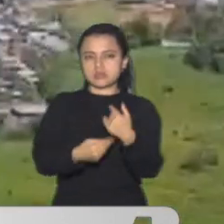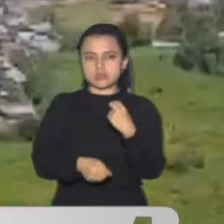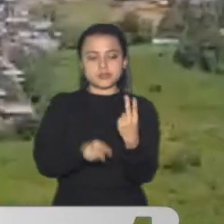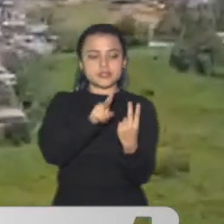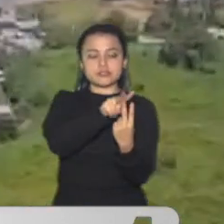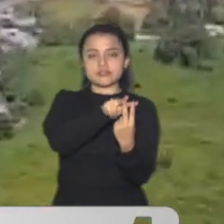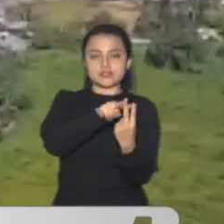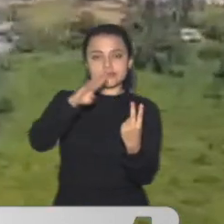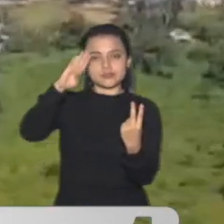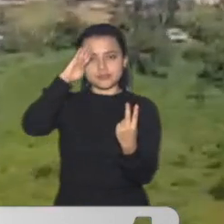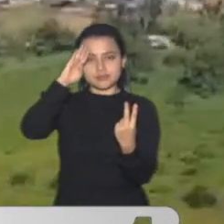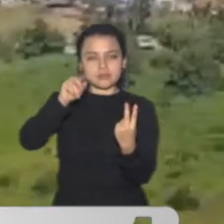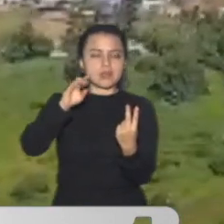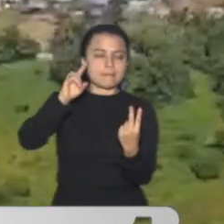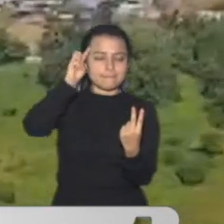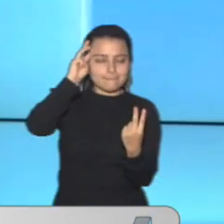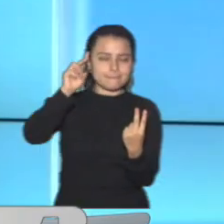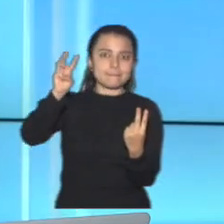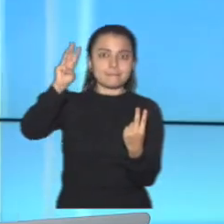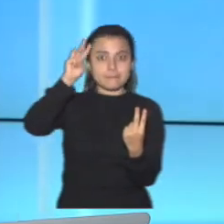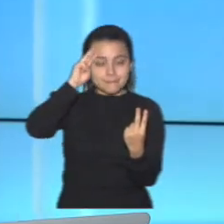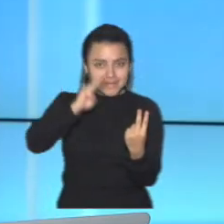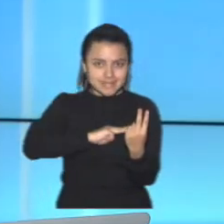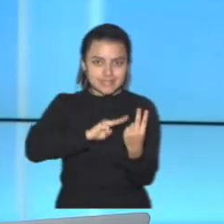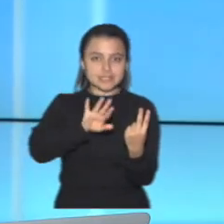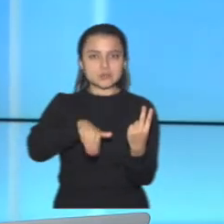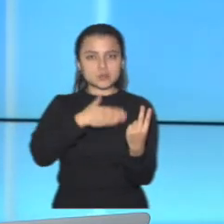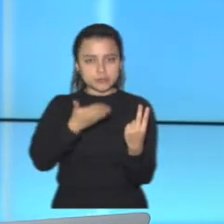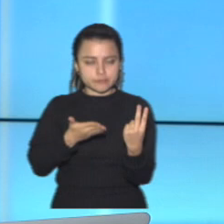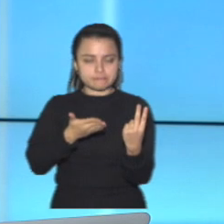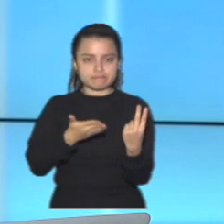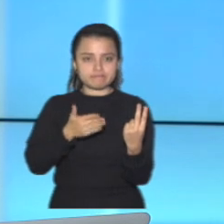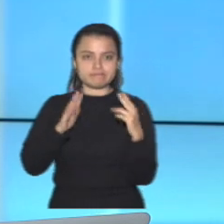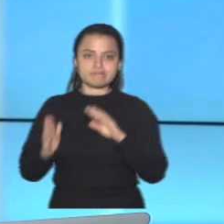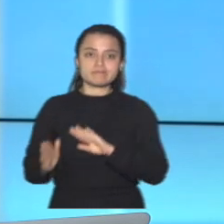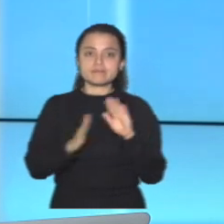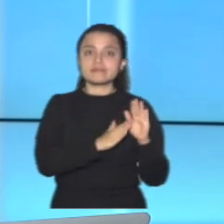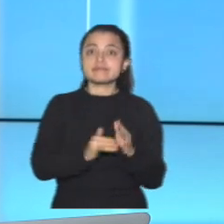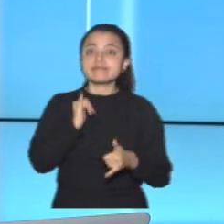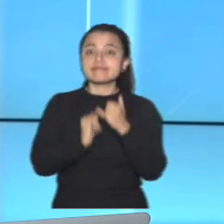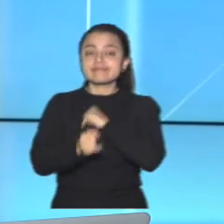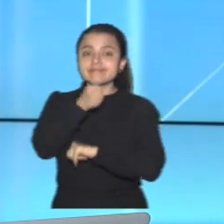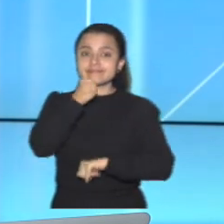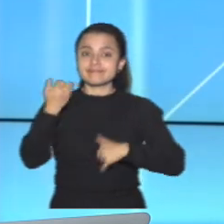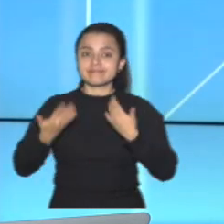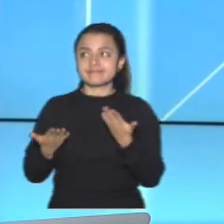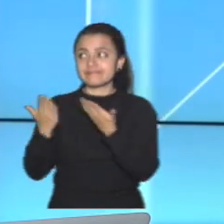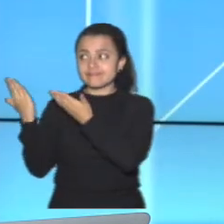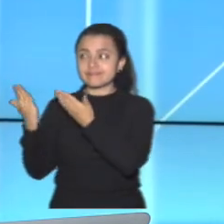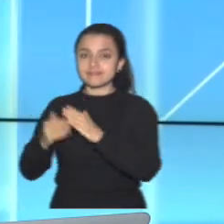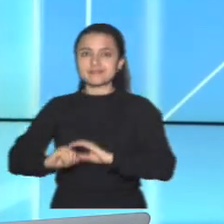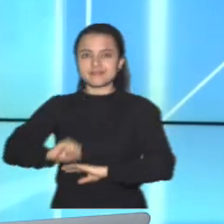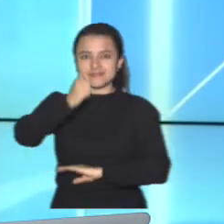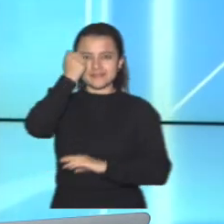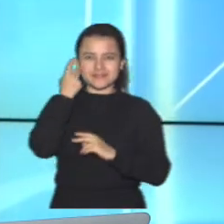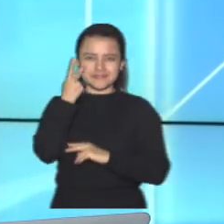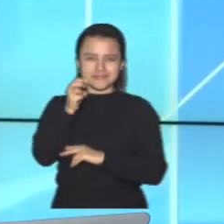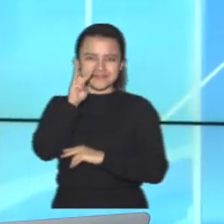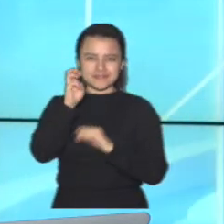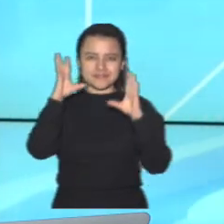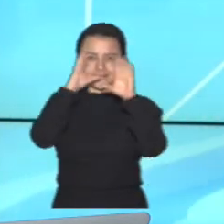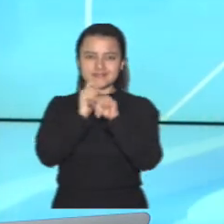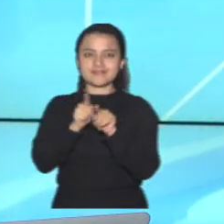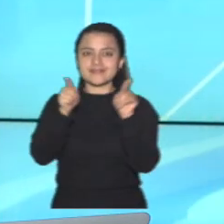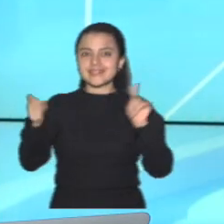de la fuerza pública asesinados hasta aquí la información en noticentro 1cm pero a las 8 de la noche nos vemos en una